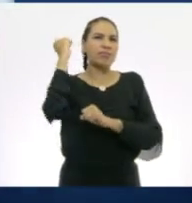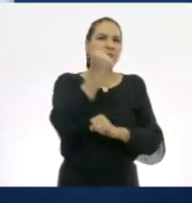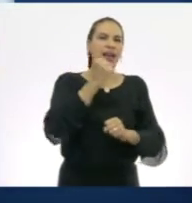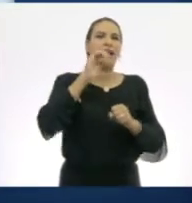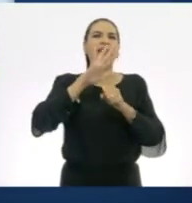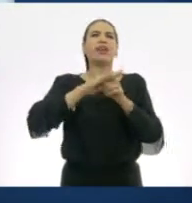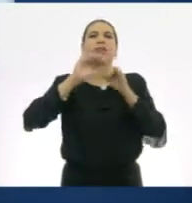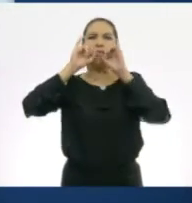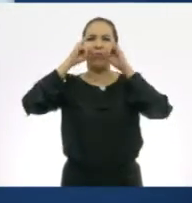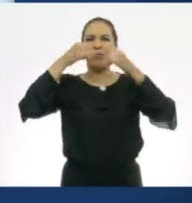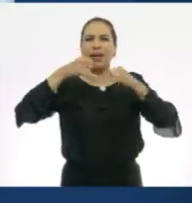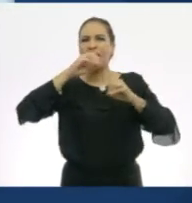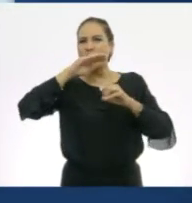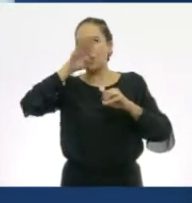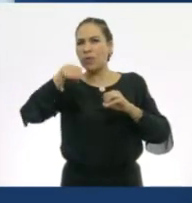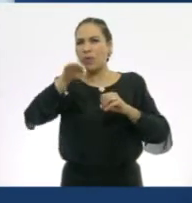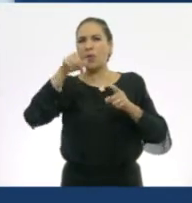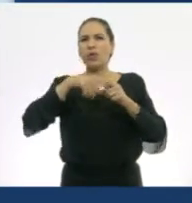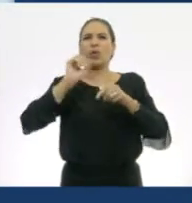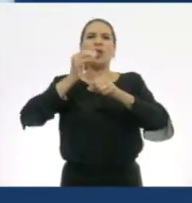mataban camellos, que mataban